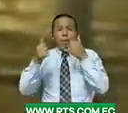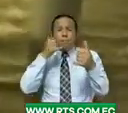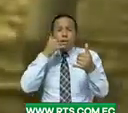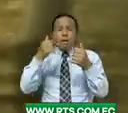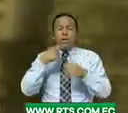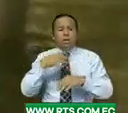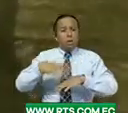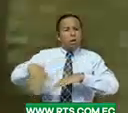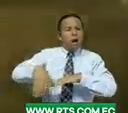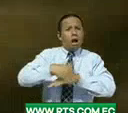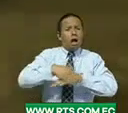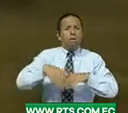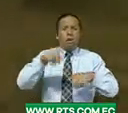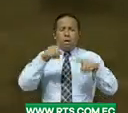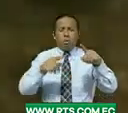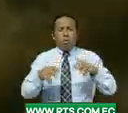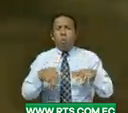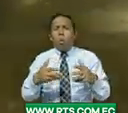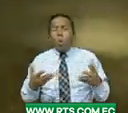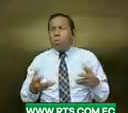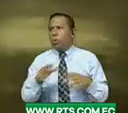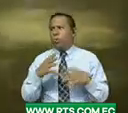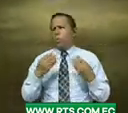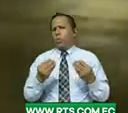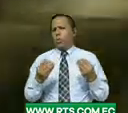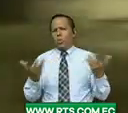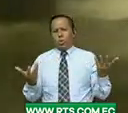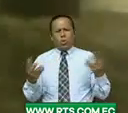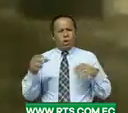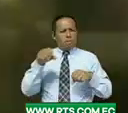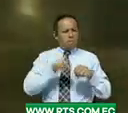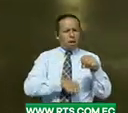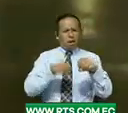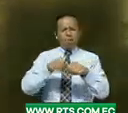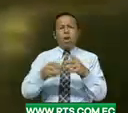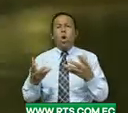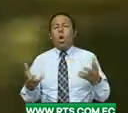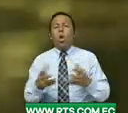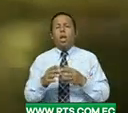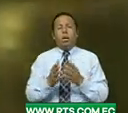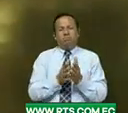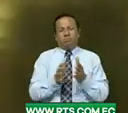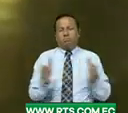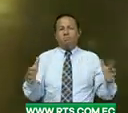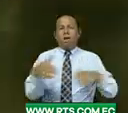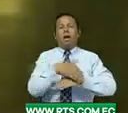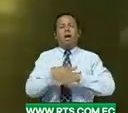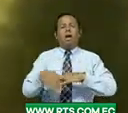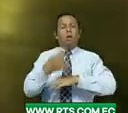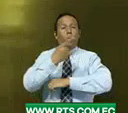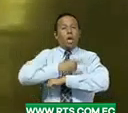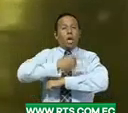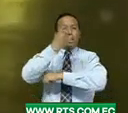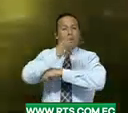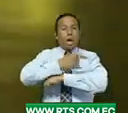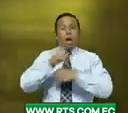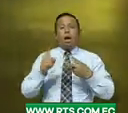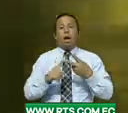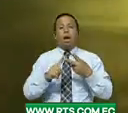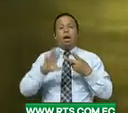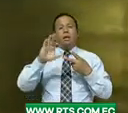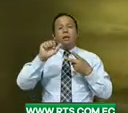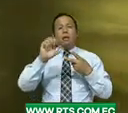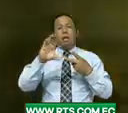principales arterias que se vieron gravemente afectadas estaba la Víctor Emilio Estrada y también la Juan Tancamarengo, así como